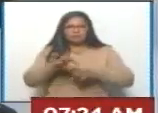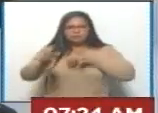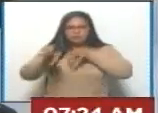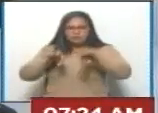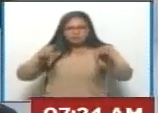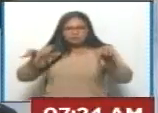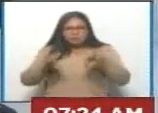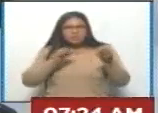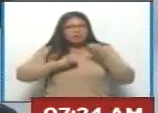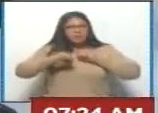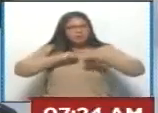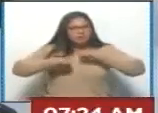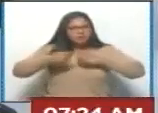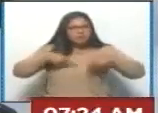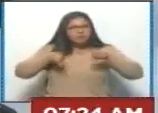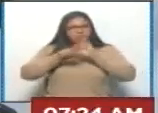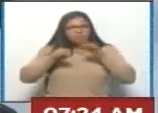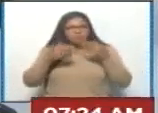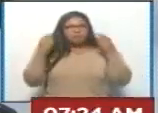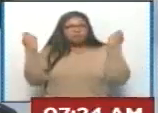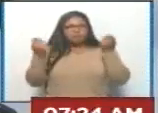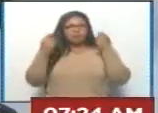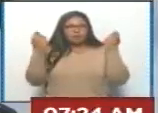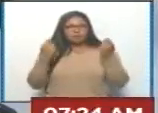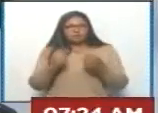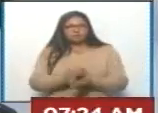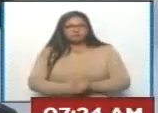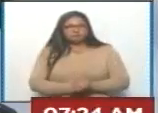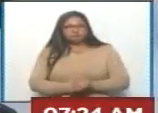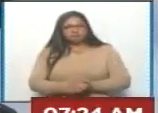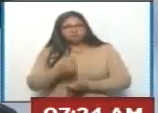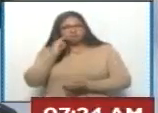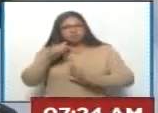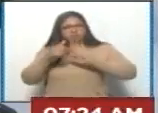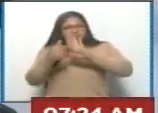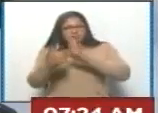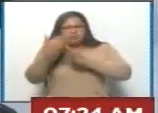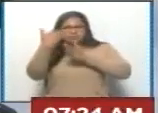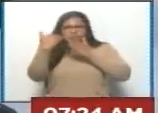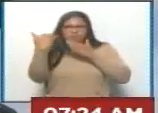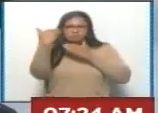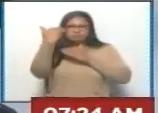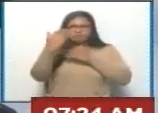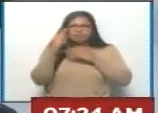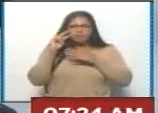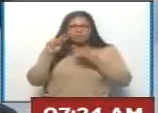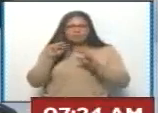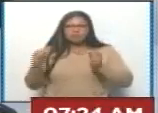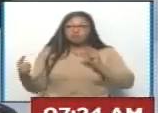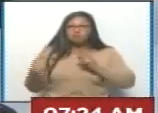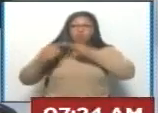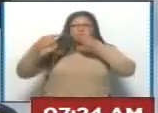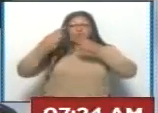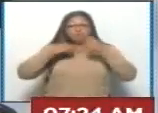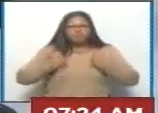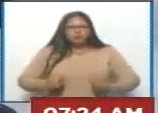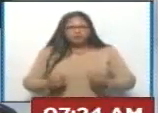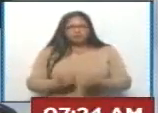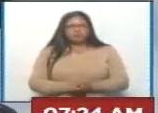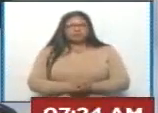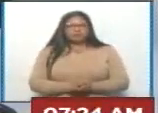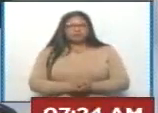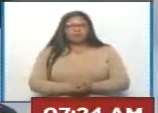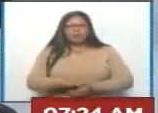del movimiento popular. Allí se da una escalada importante en la confrontación de